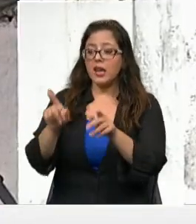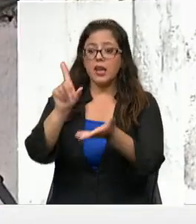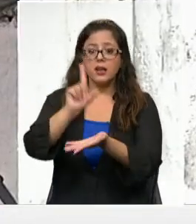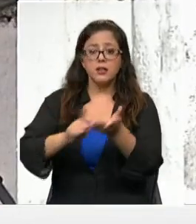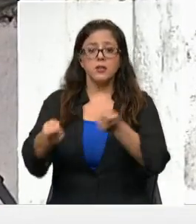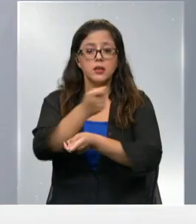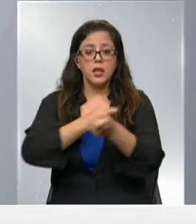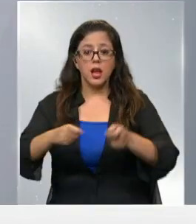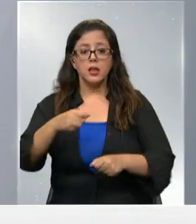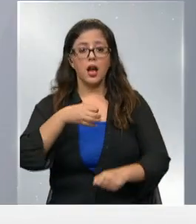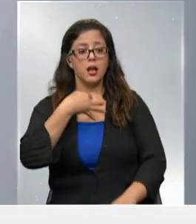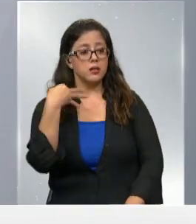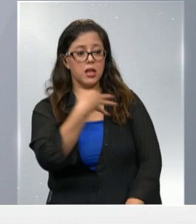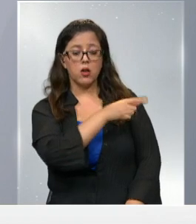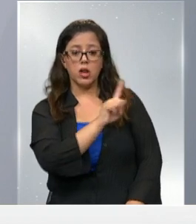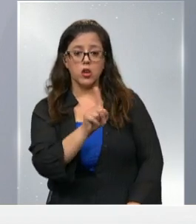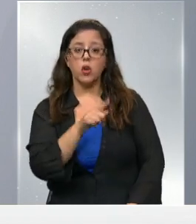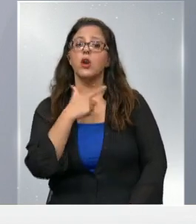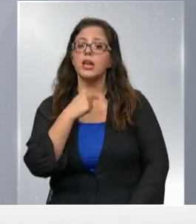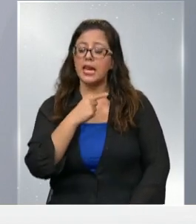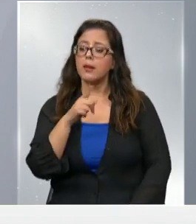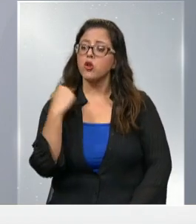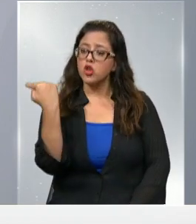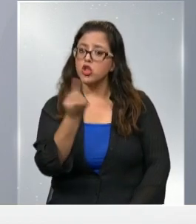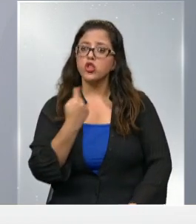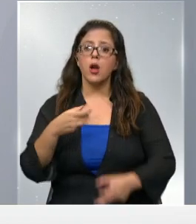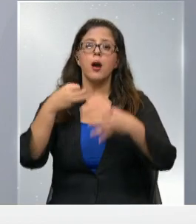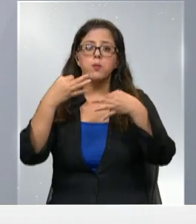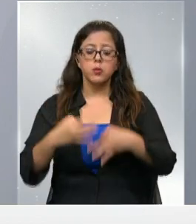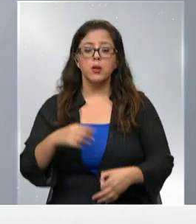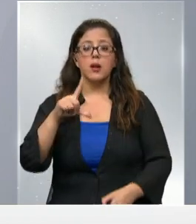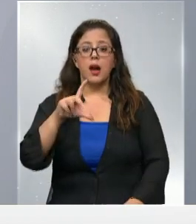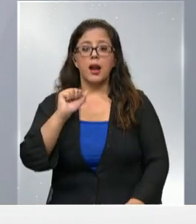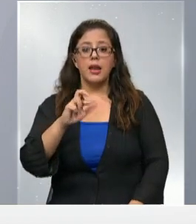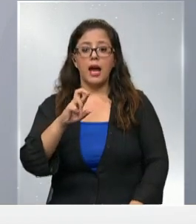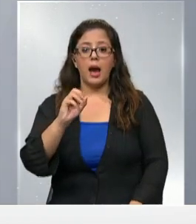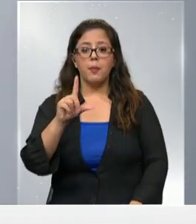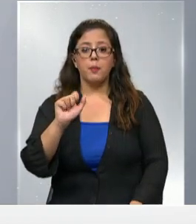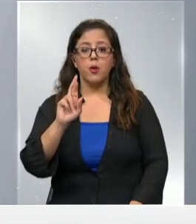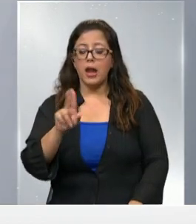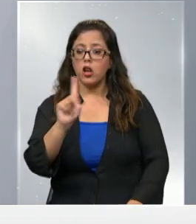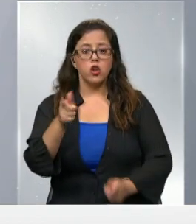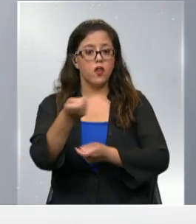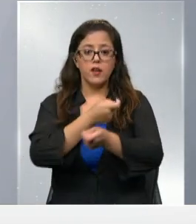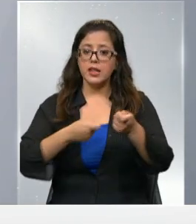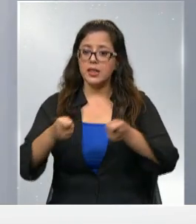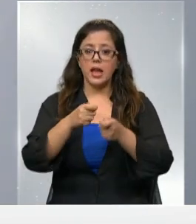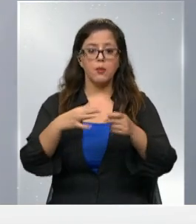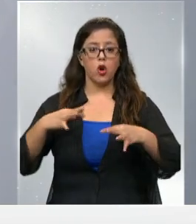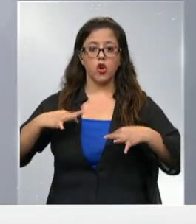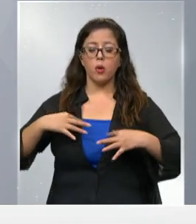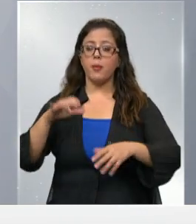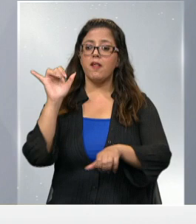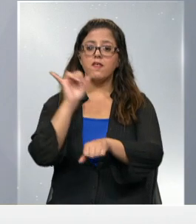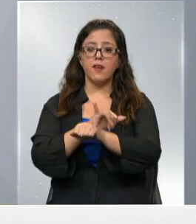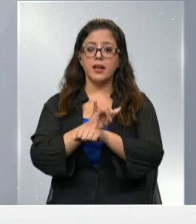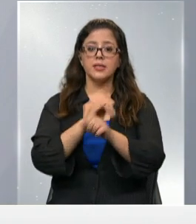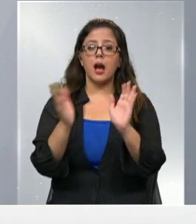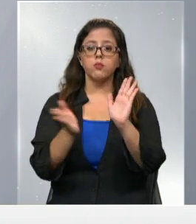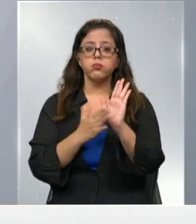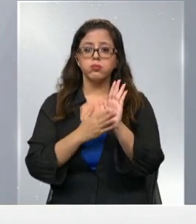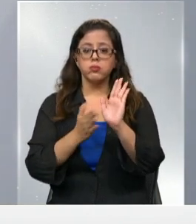que fuera así. Queremos ser categóricos. En La Polar no vendemos productos falsificados. Nuestro modelo está respaldado